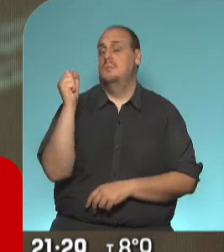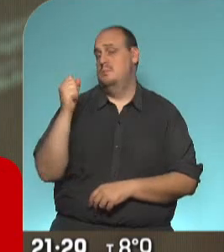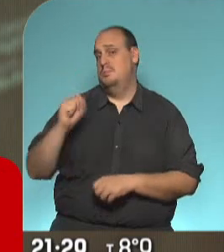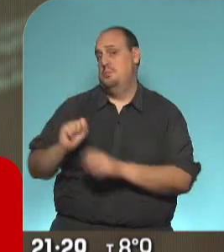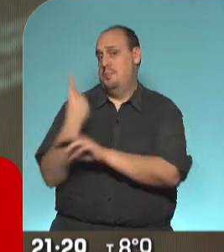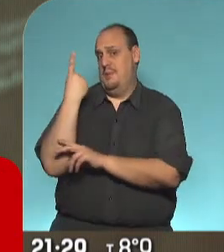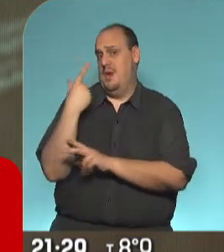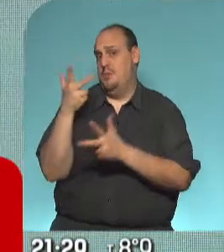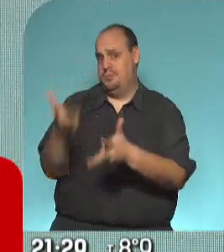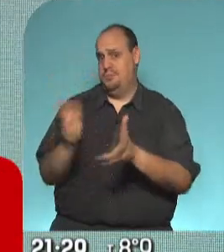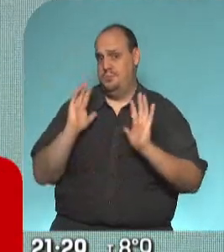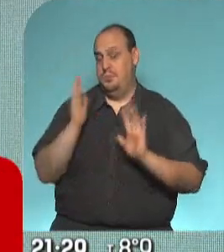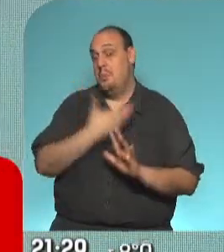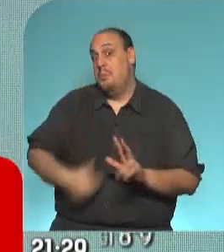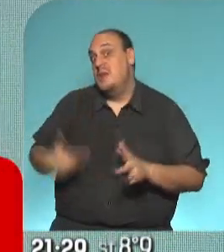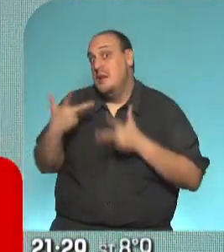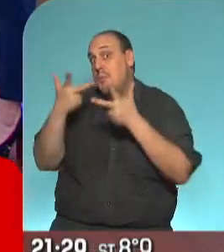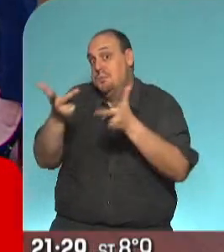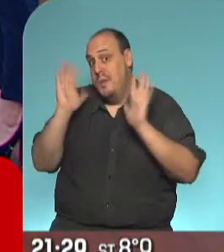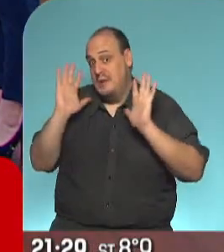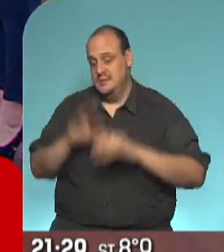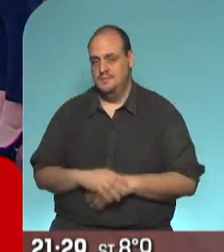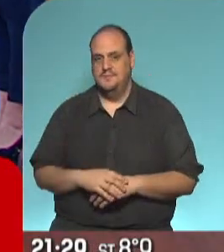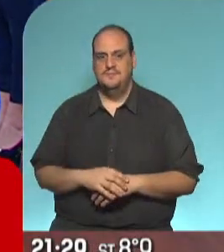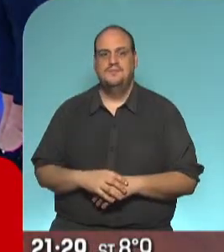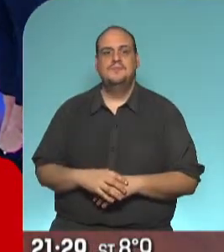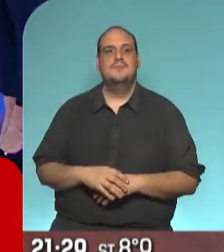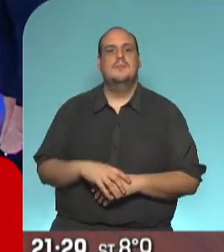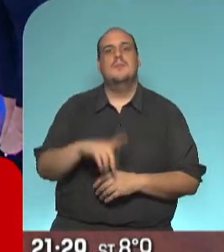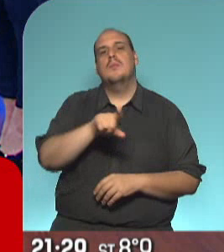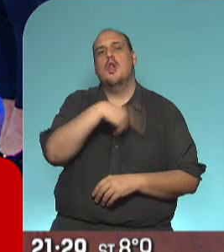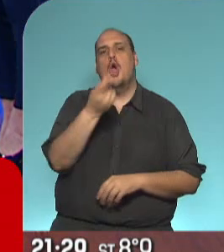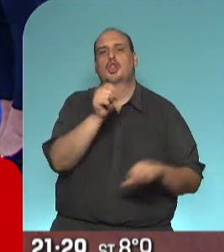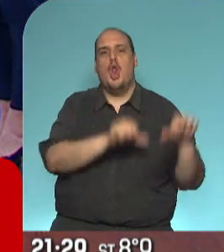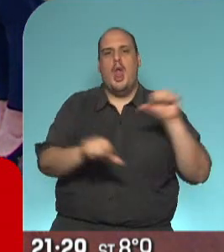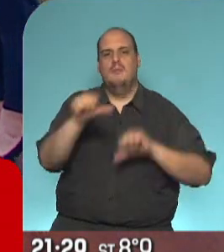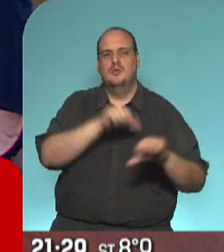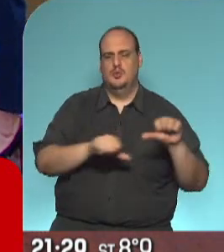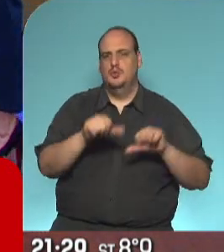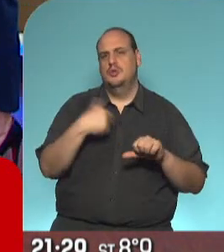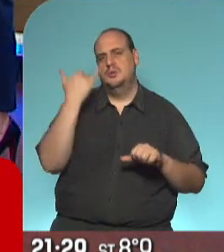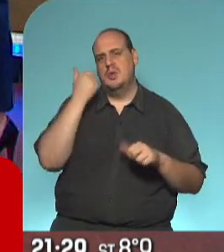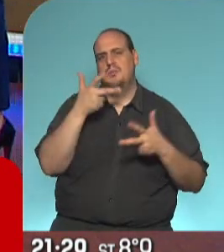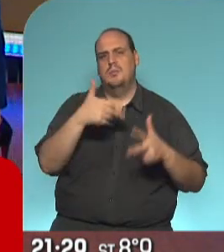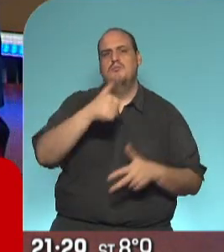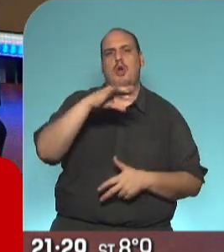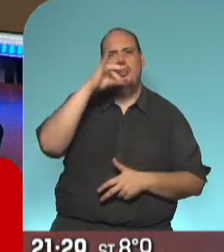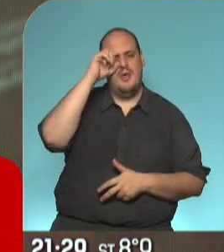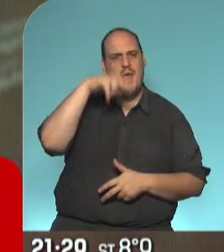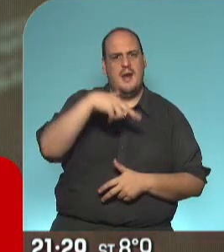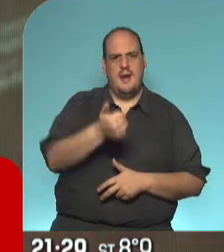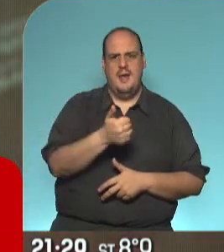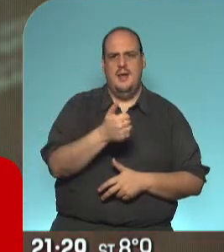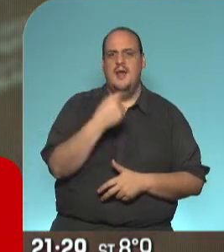así es, al menos. Por lo pero menos bueno, fue lo que dijo el presidente. Claro. Y luego tenemos, bueno, otro laboratorio muy conocido, que ya lo hemos nombrado, que es Moderna, que